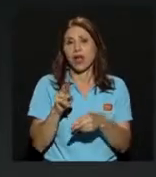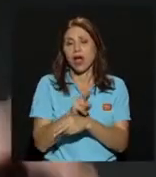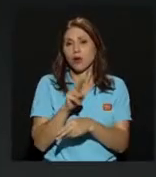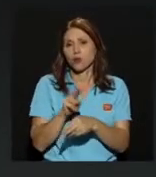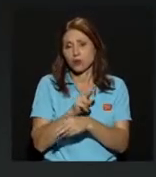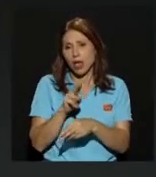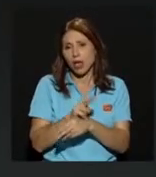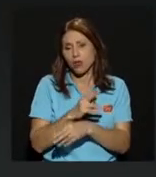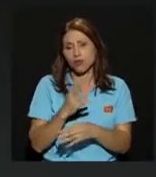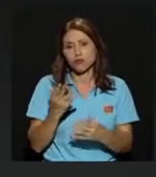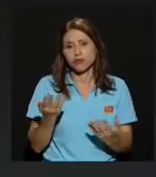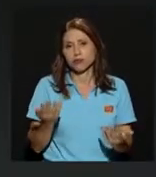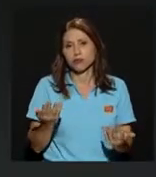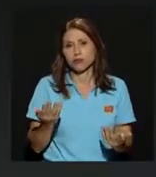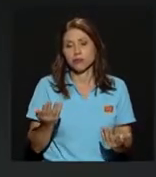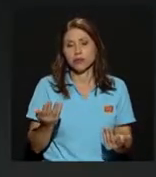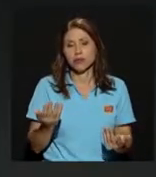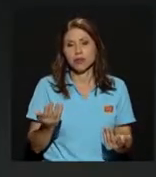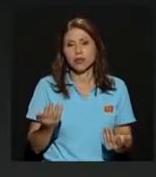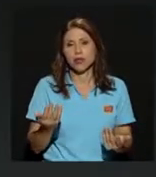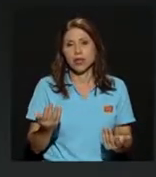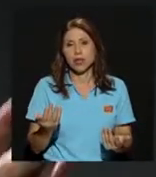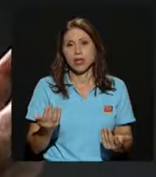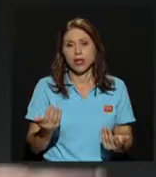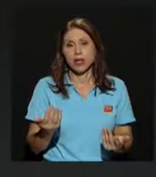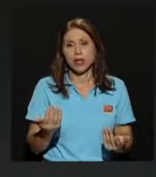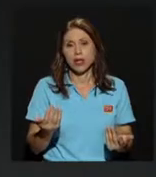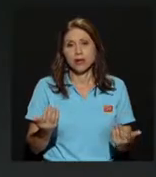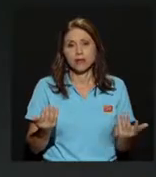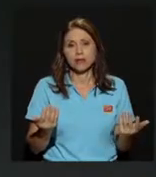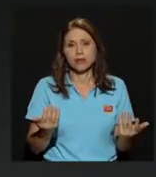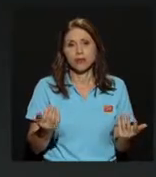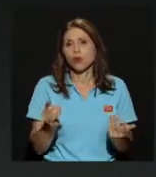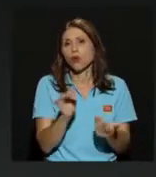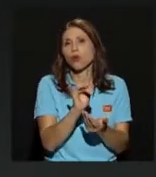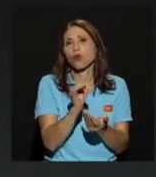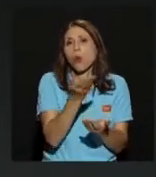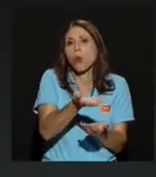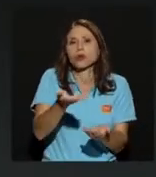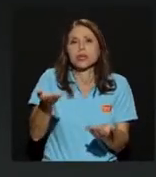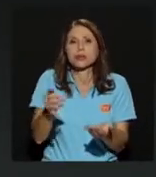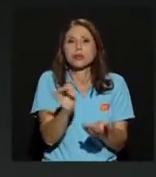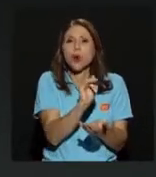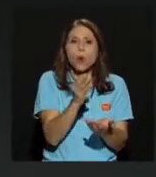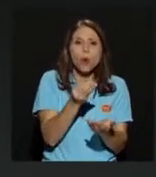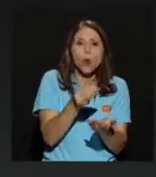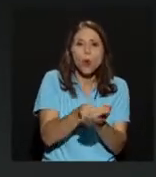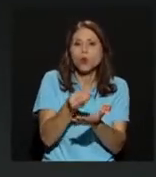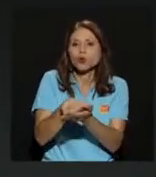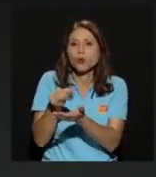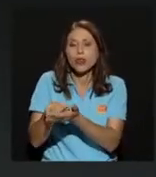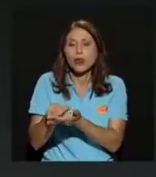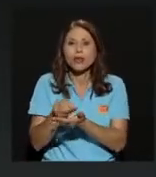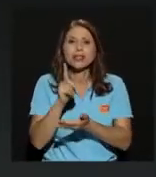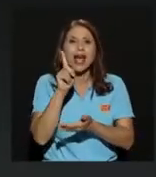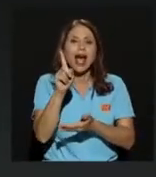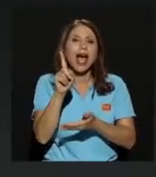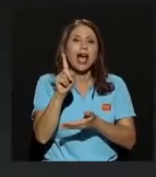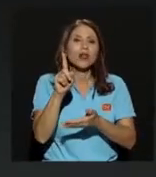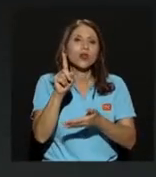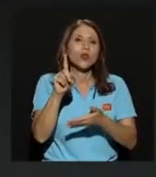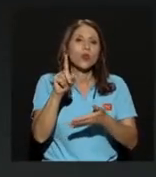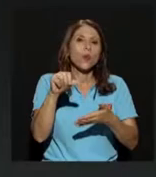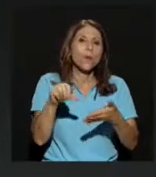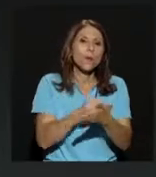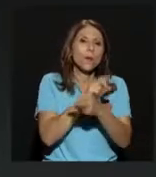su vida de consumidor es un sitio que empieza por el que